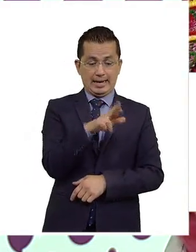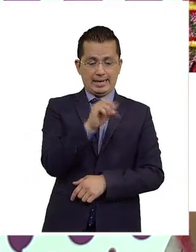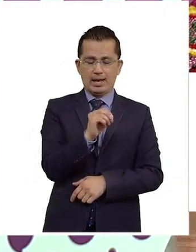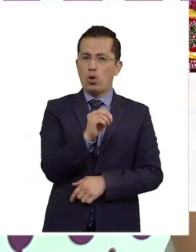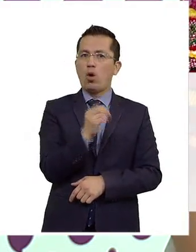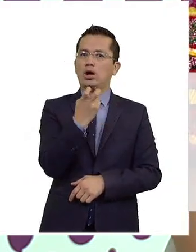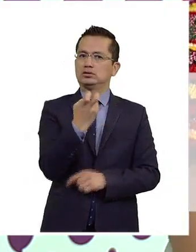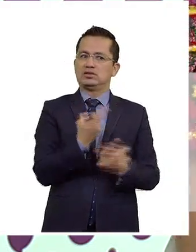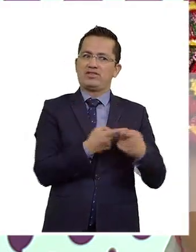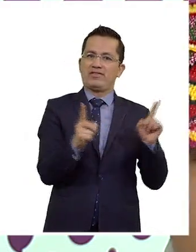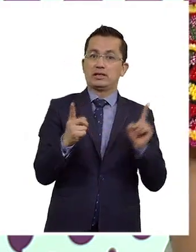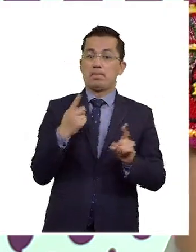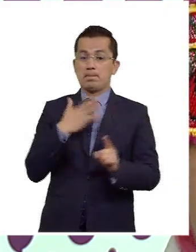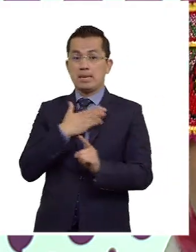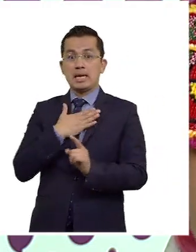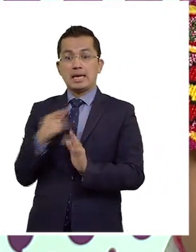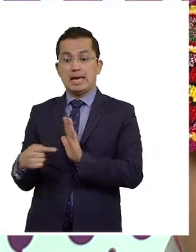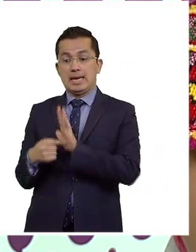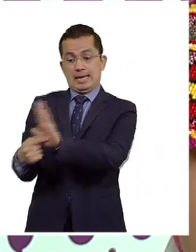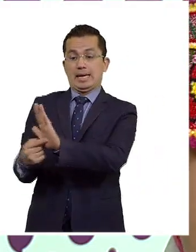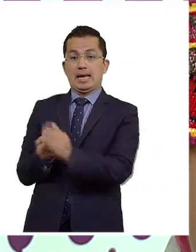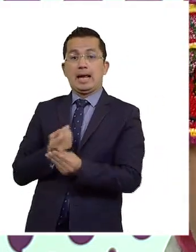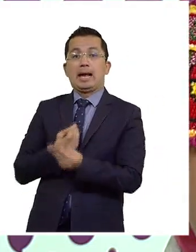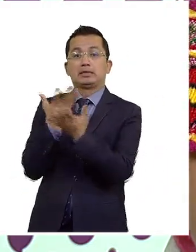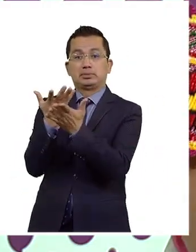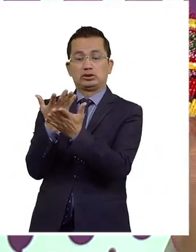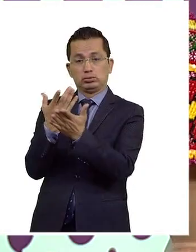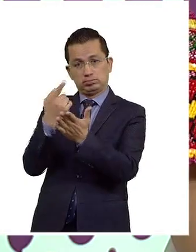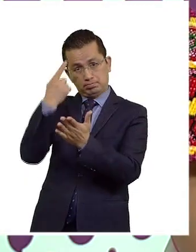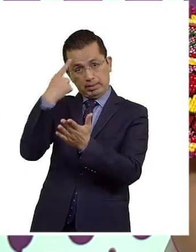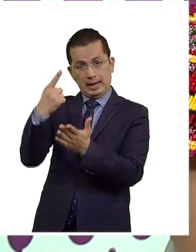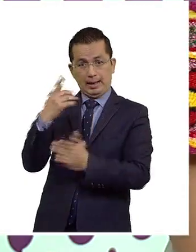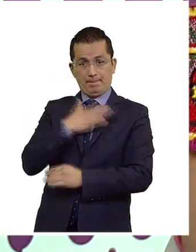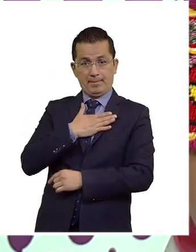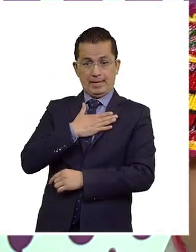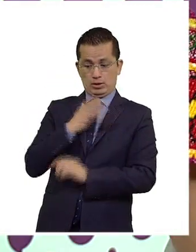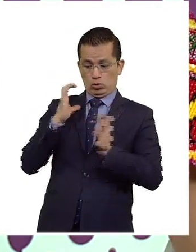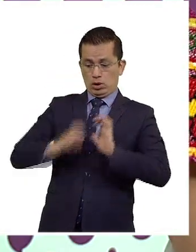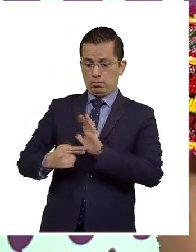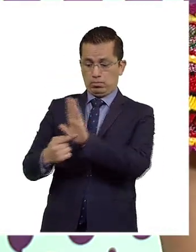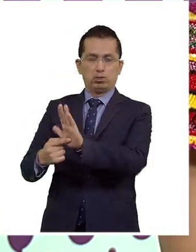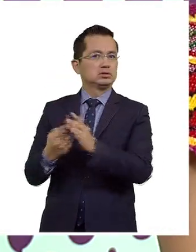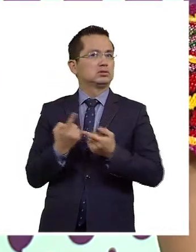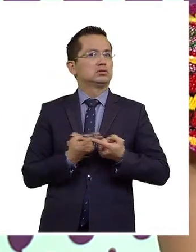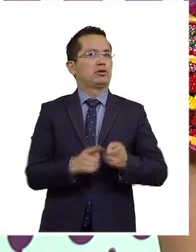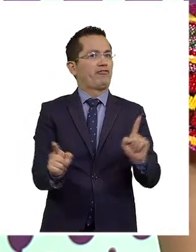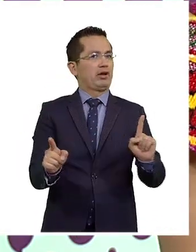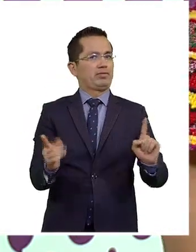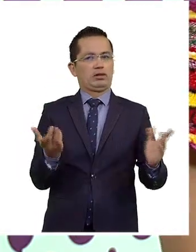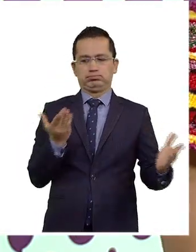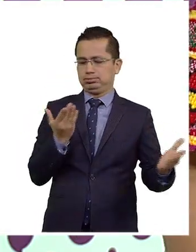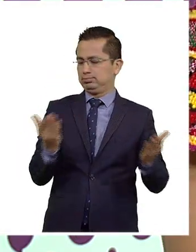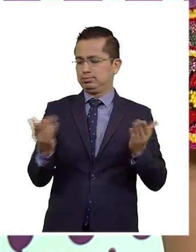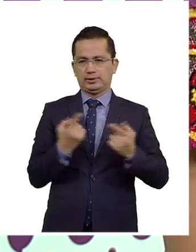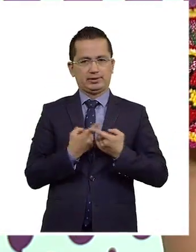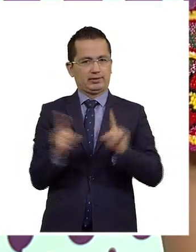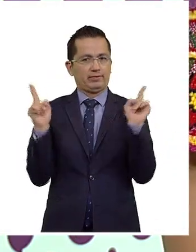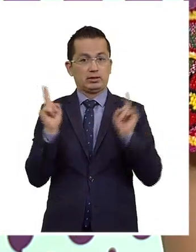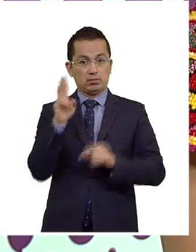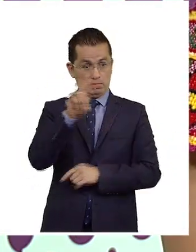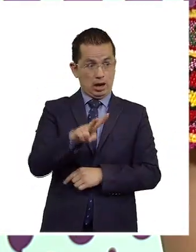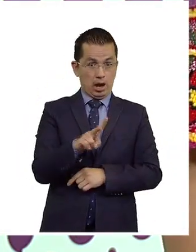y la expresión que quieres, la libertad que tienes para expresar tu cuerpo es otra. Y no tienen